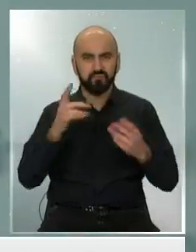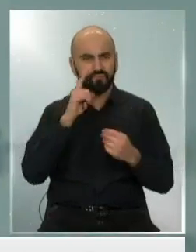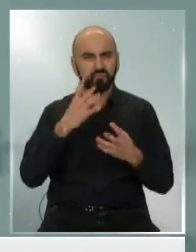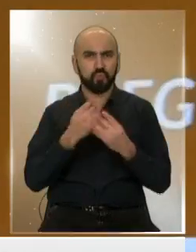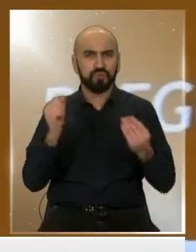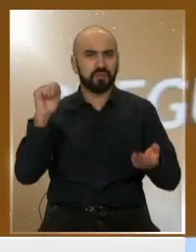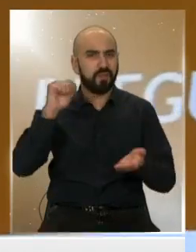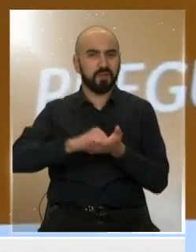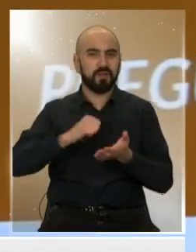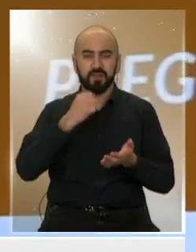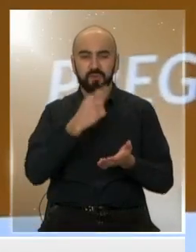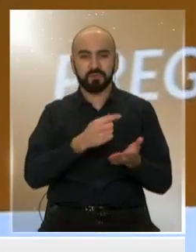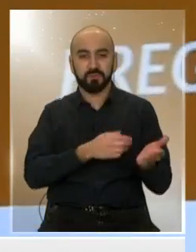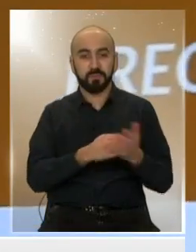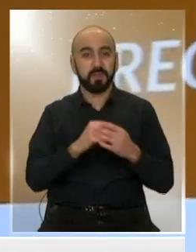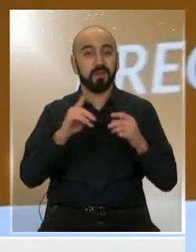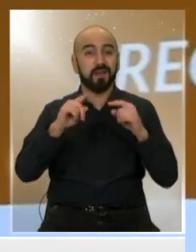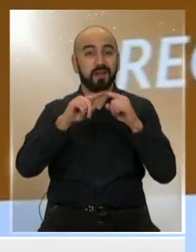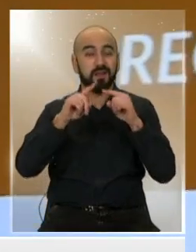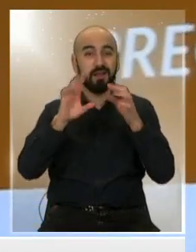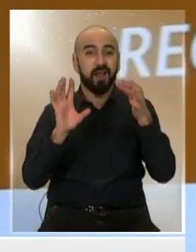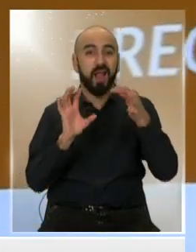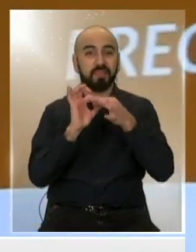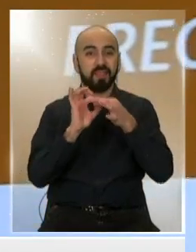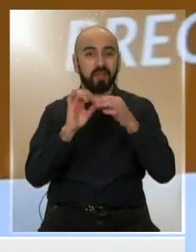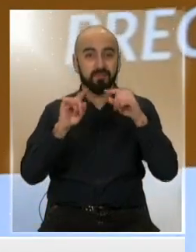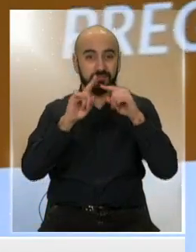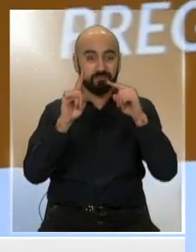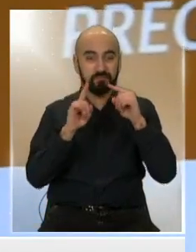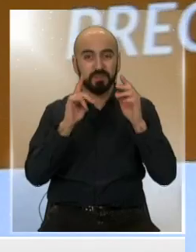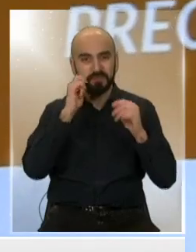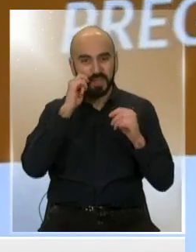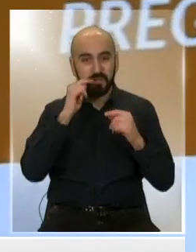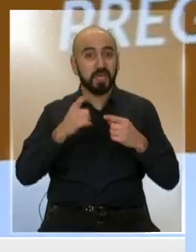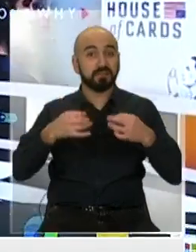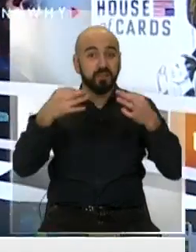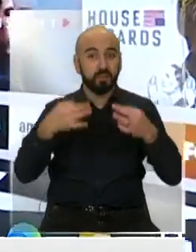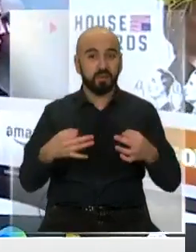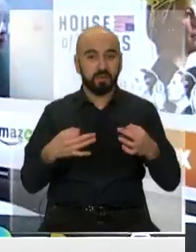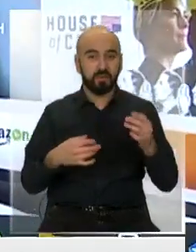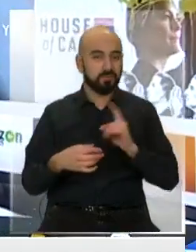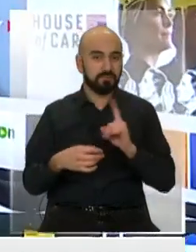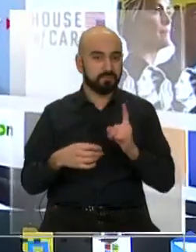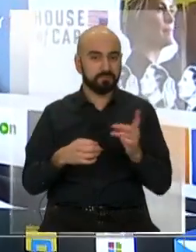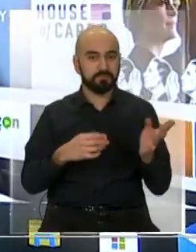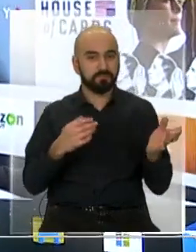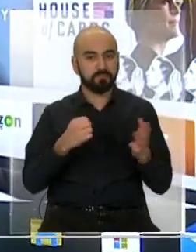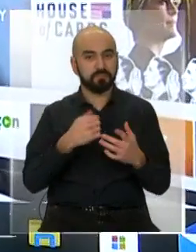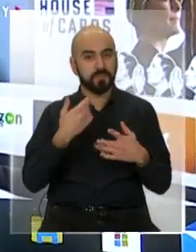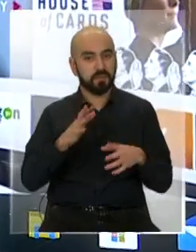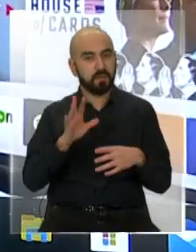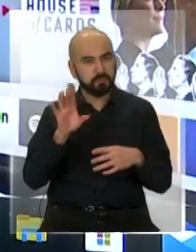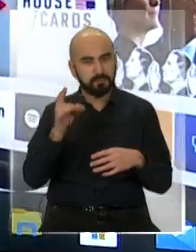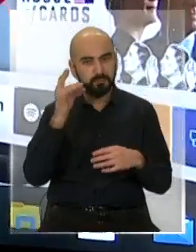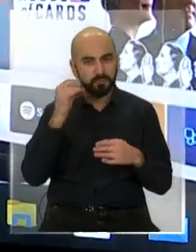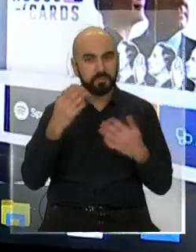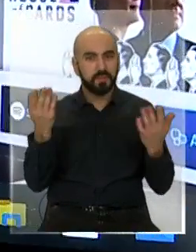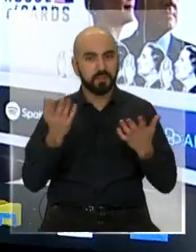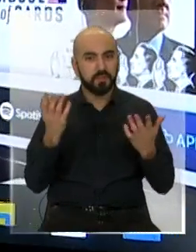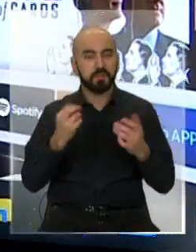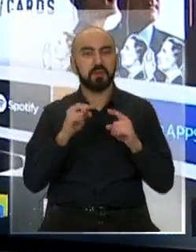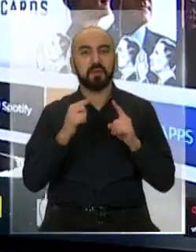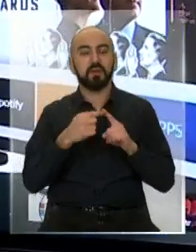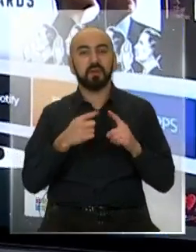denuncias. El candado no necesariamente significa que la página sea segura. Hemos detectado a través de los patrullajes